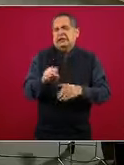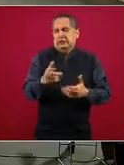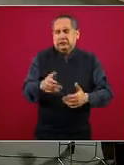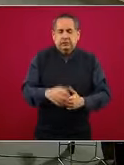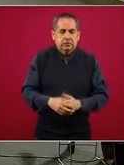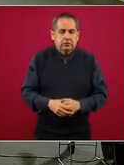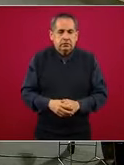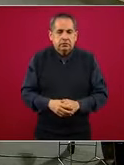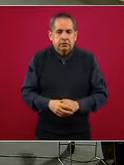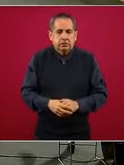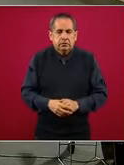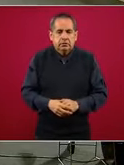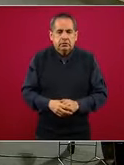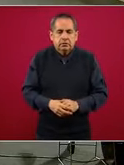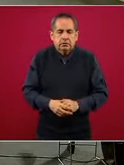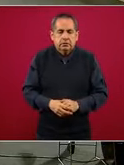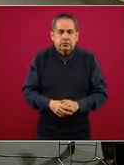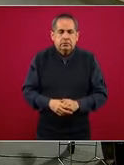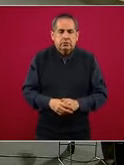siguiente.